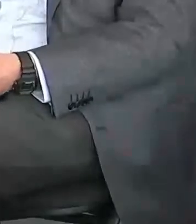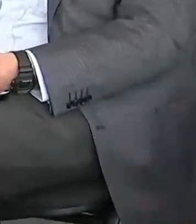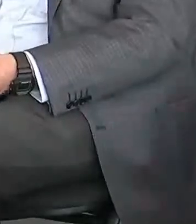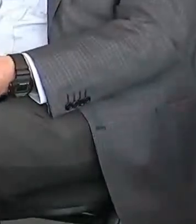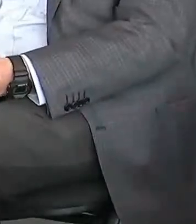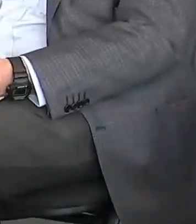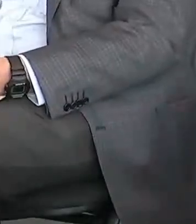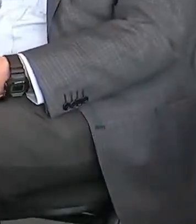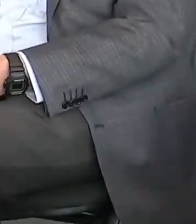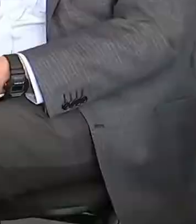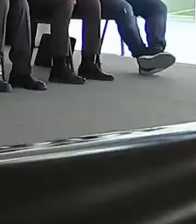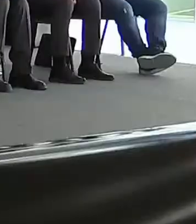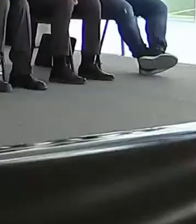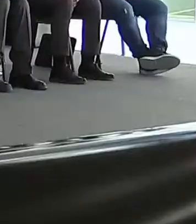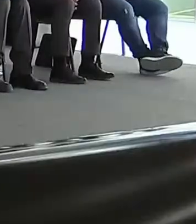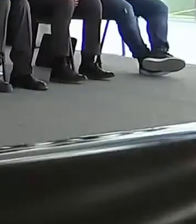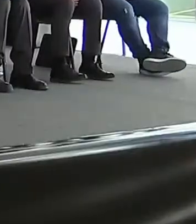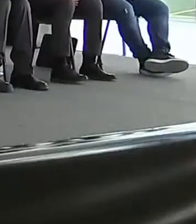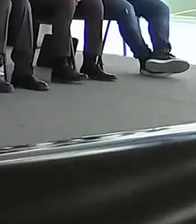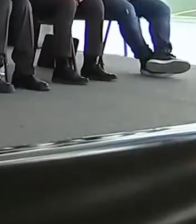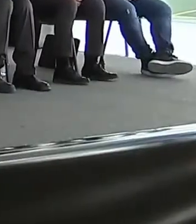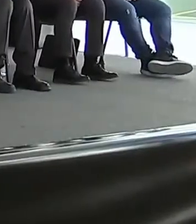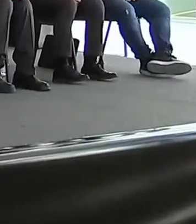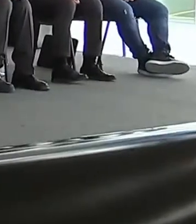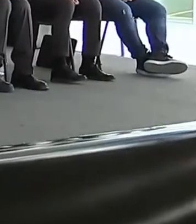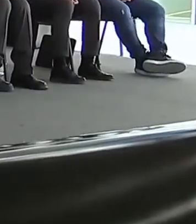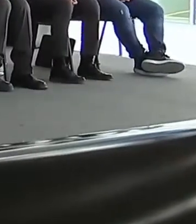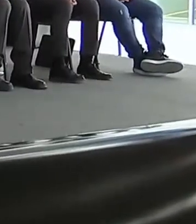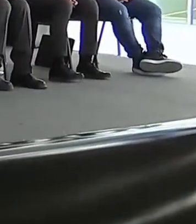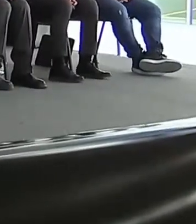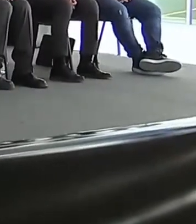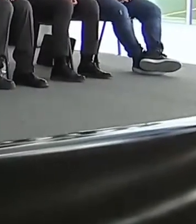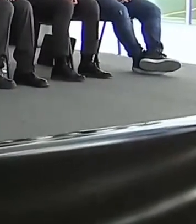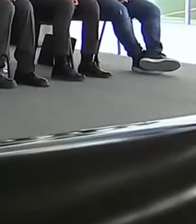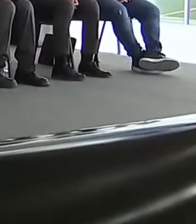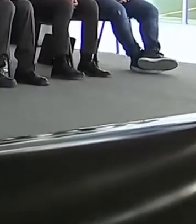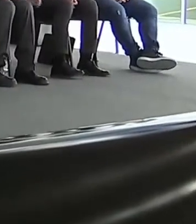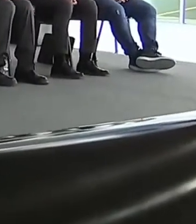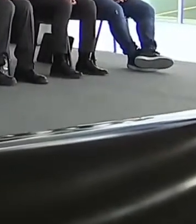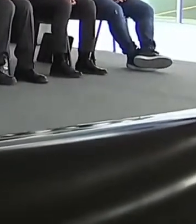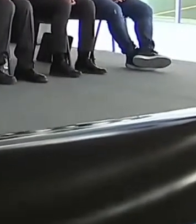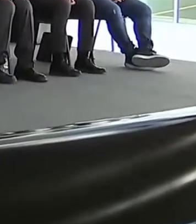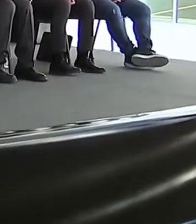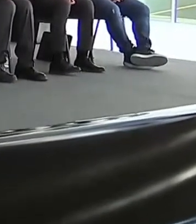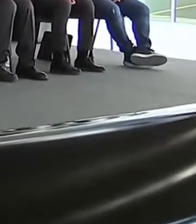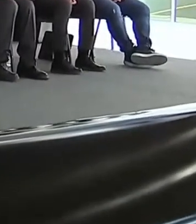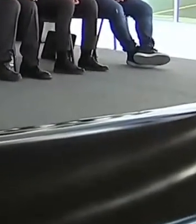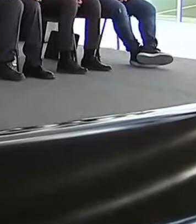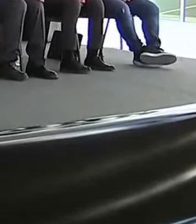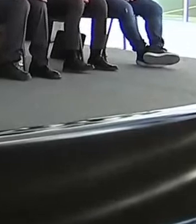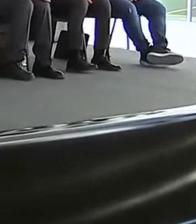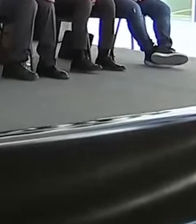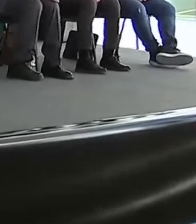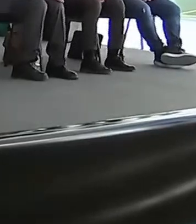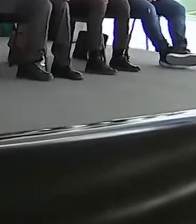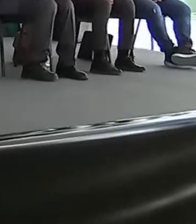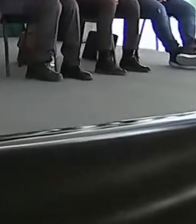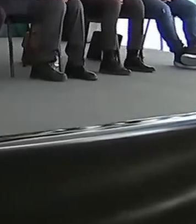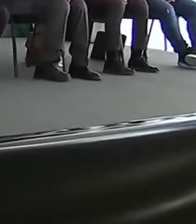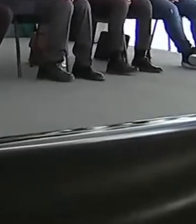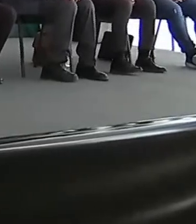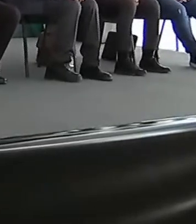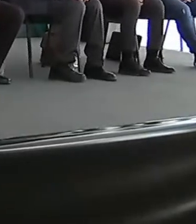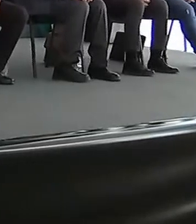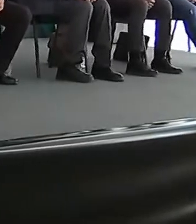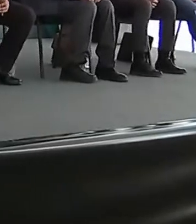continuación, hace uso de la palabra la directora del Hospital IMSS Bienestar, Eva Sámano, la doctora Silvia